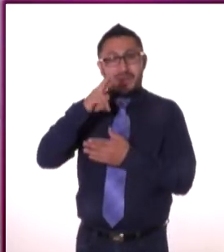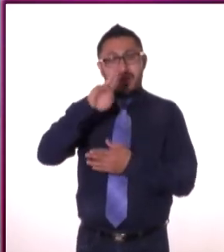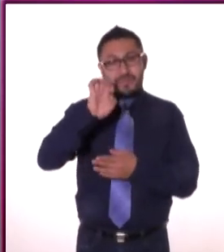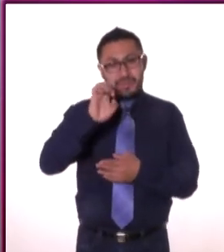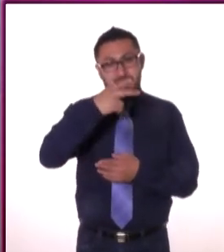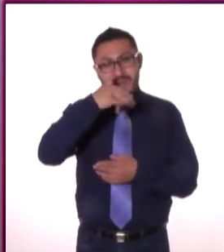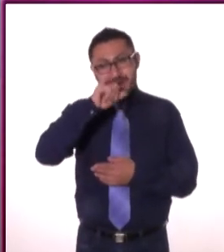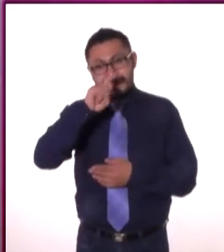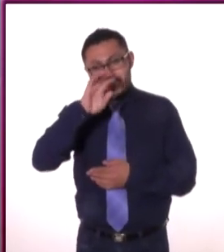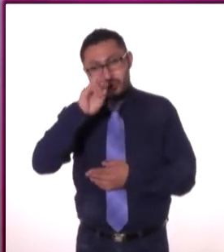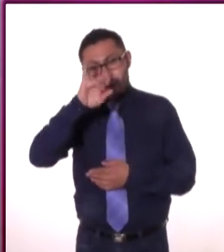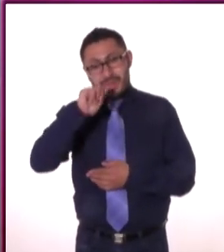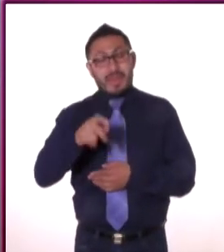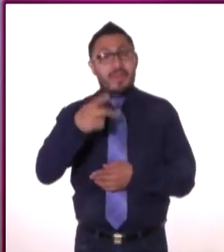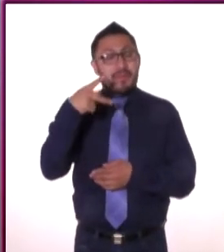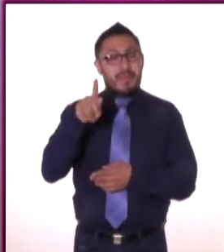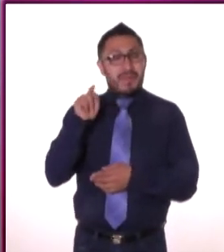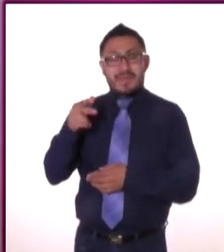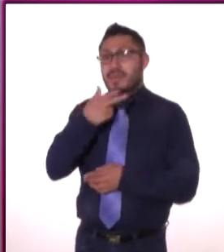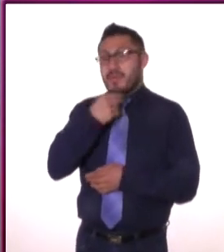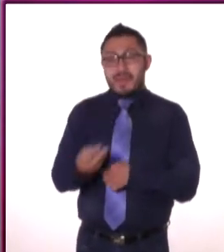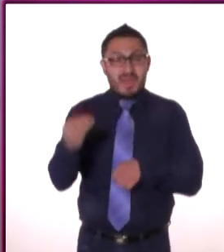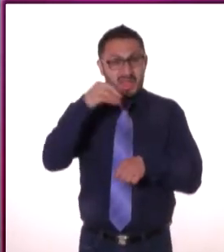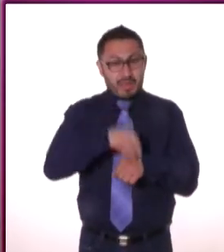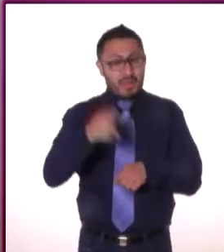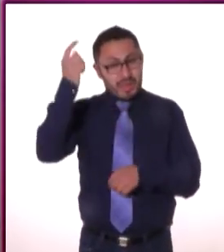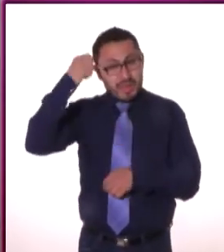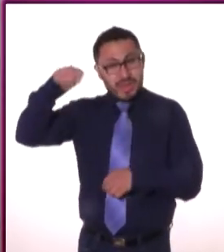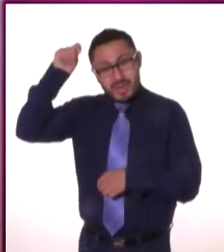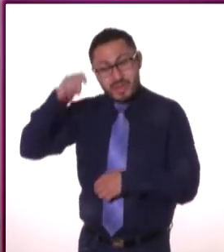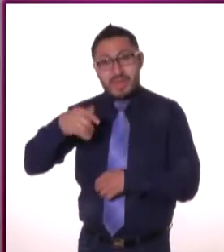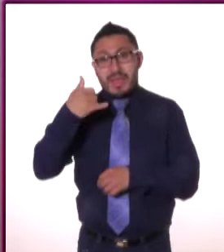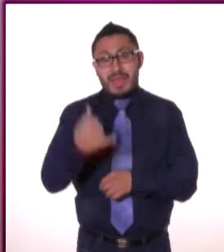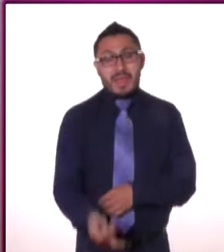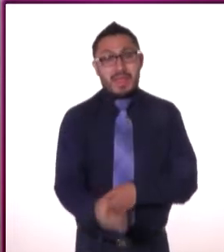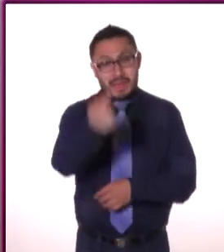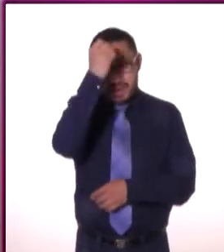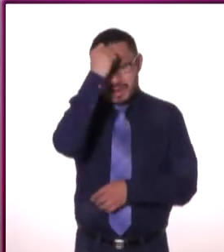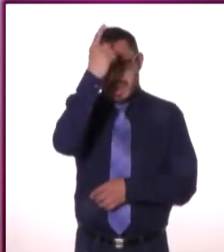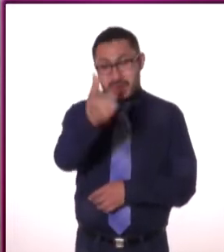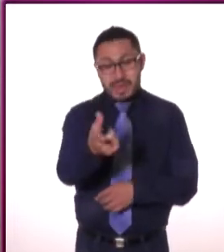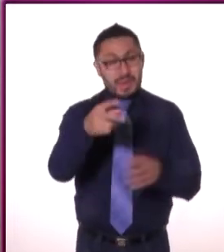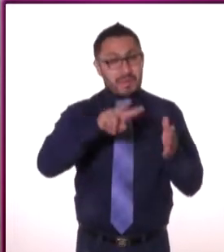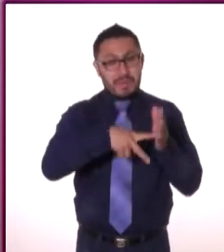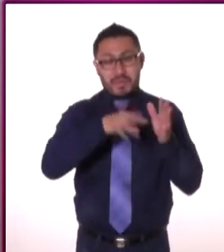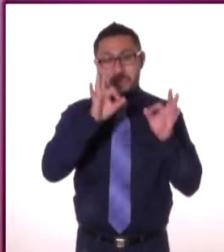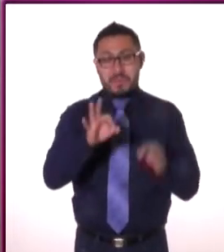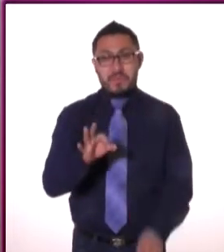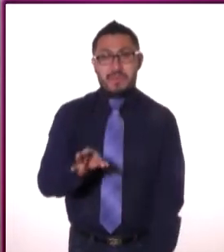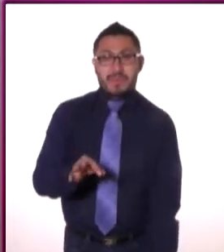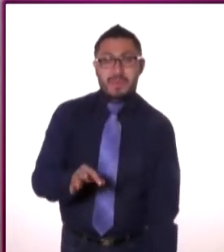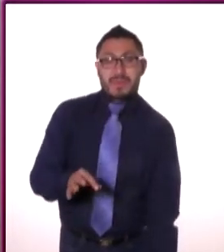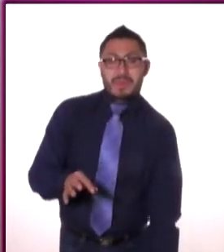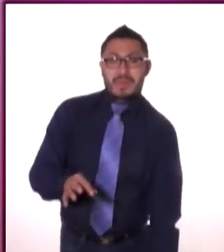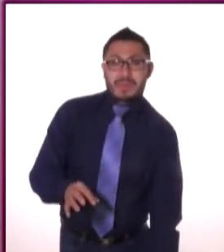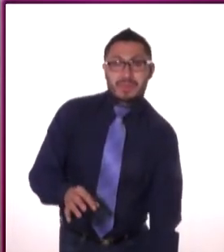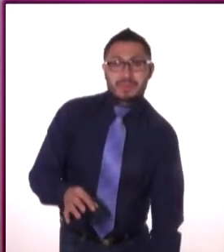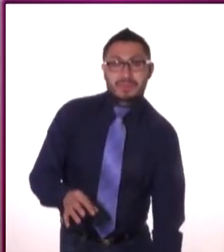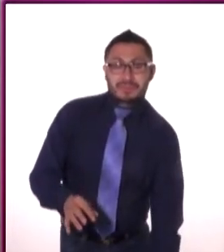la prehistoria. Pero es Arquímedes el que establece sus fundamentos teóricos, y aparte, como gran inventor, como gran